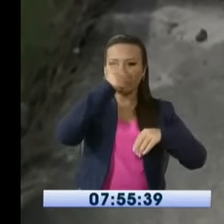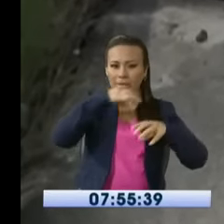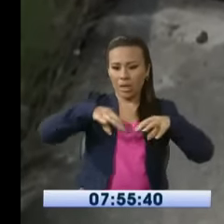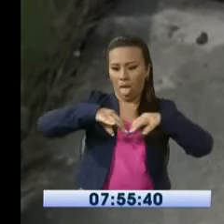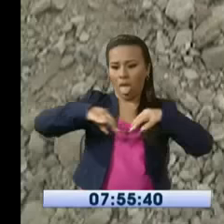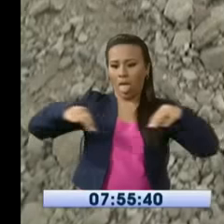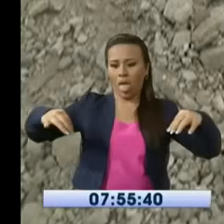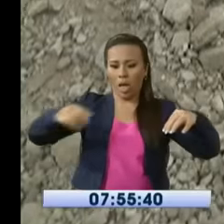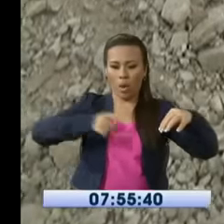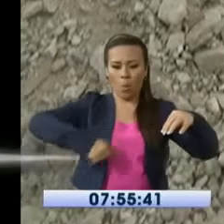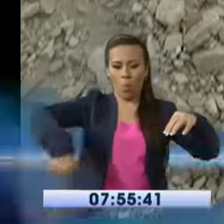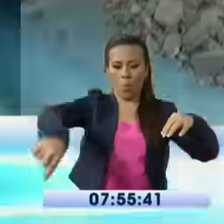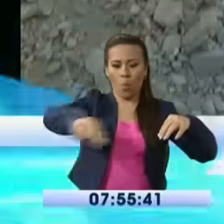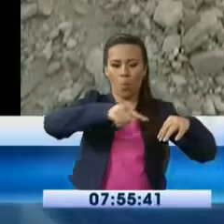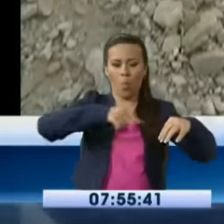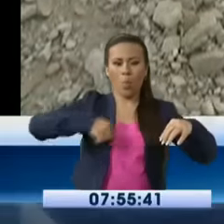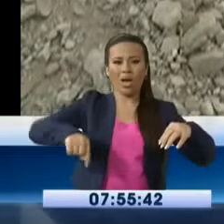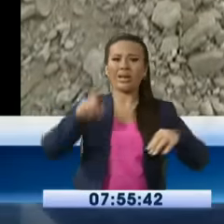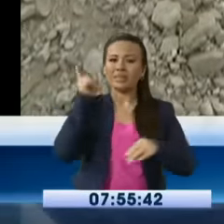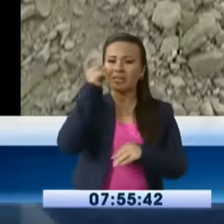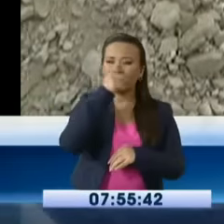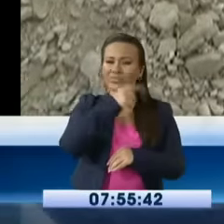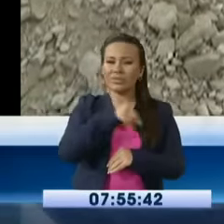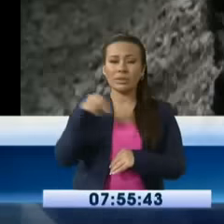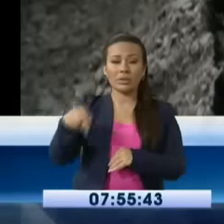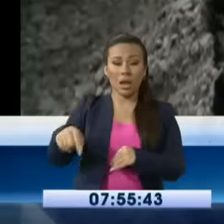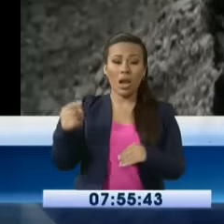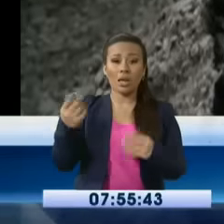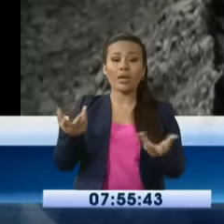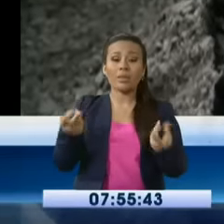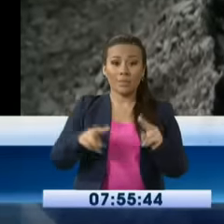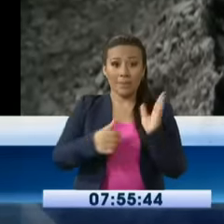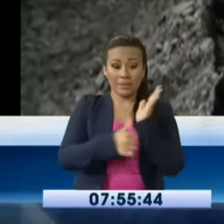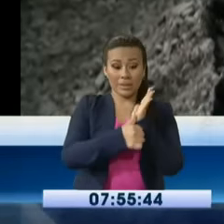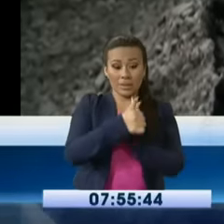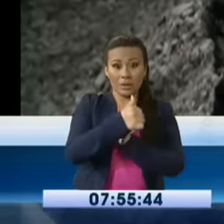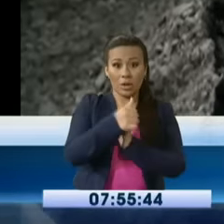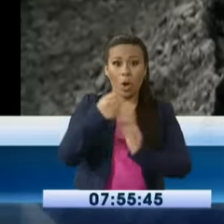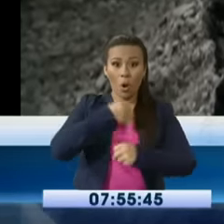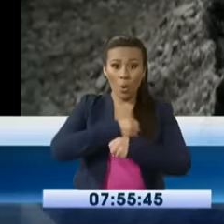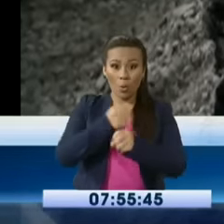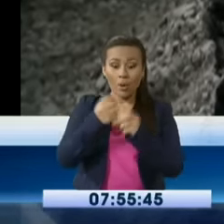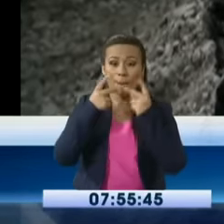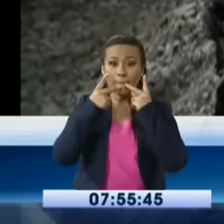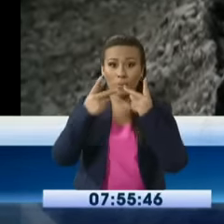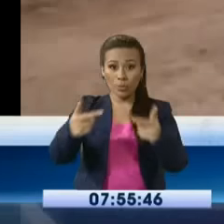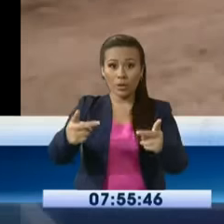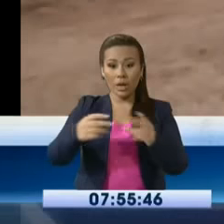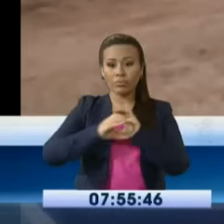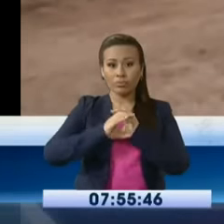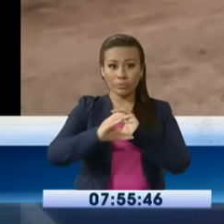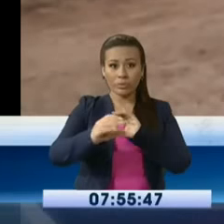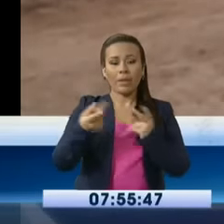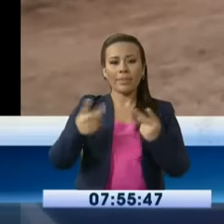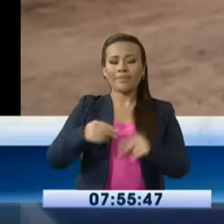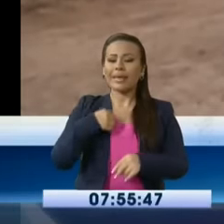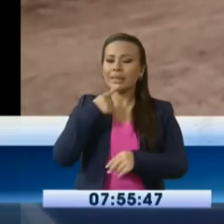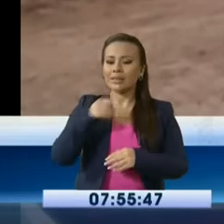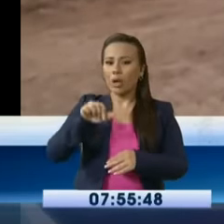del sector entre Santa Rosa y la comunidad de Pile. El ministro de Transporte y Obras Públicas habilitó una ruta alterna